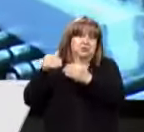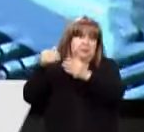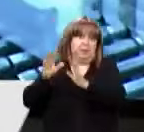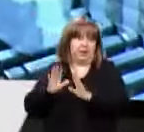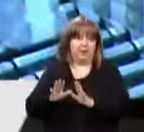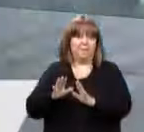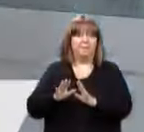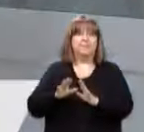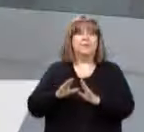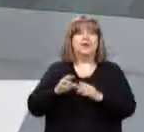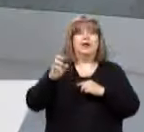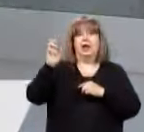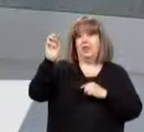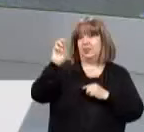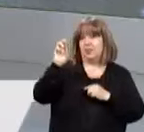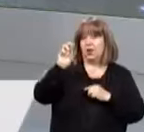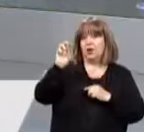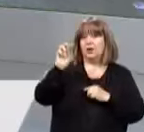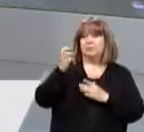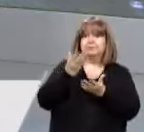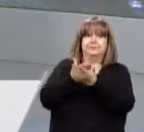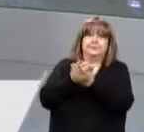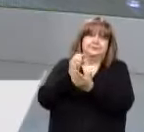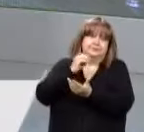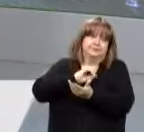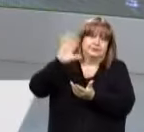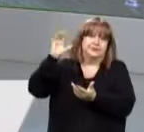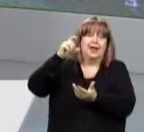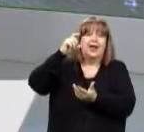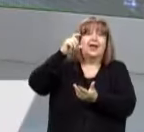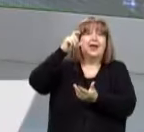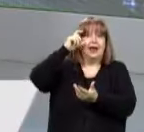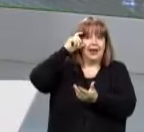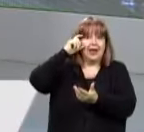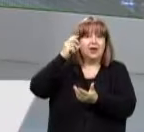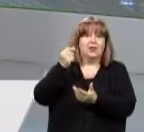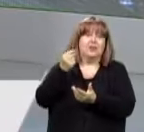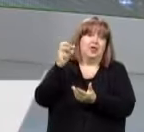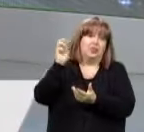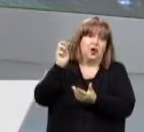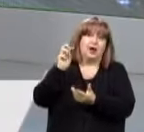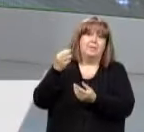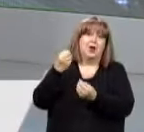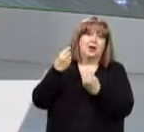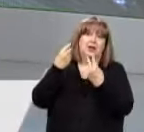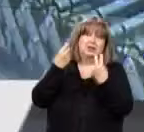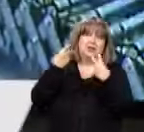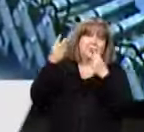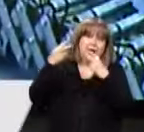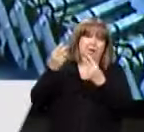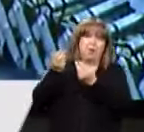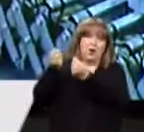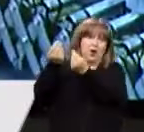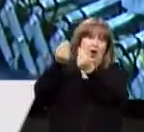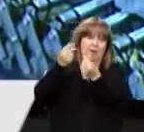y si pasó esto del dólar que hubo mucha demanda no hablamos de que en enero hubo un sobrecalentamiento de la demanda por el tema de turismo no Y también